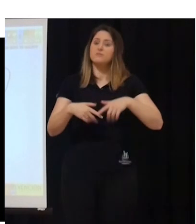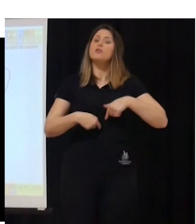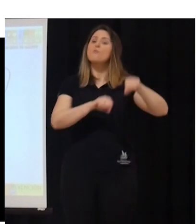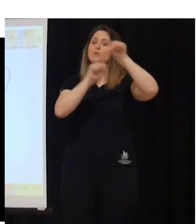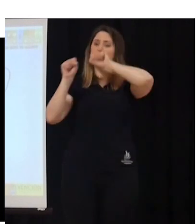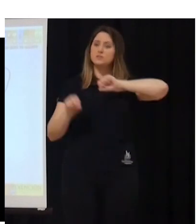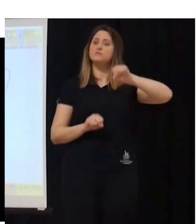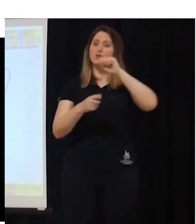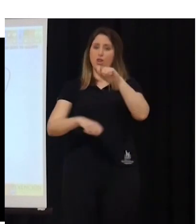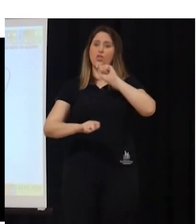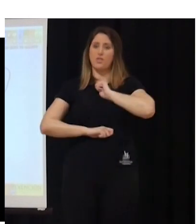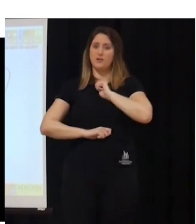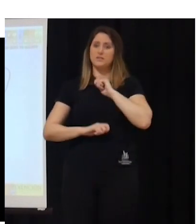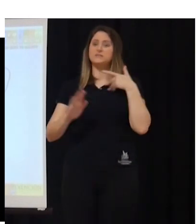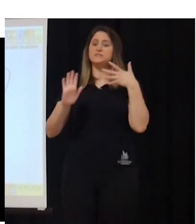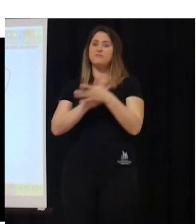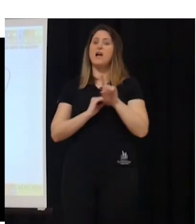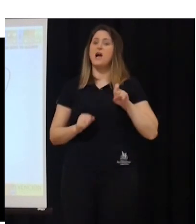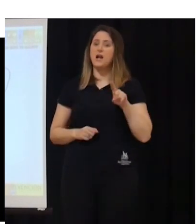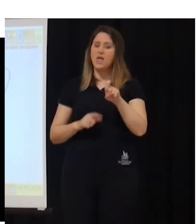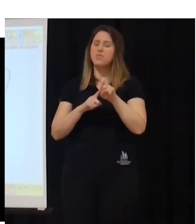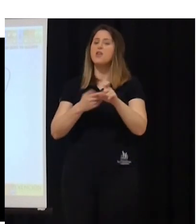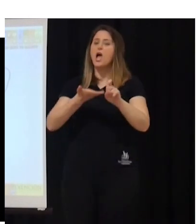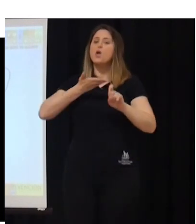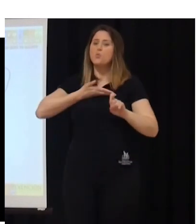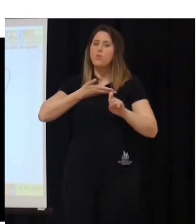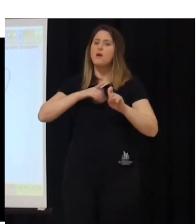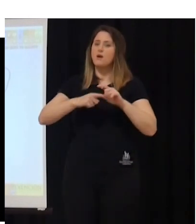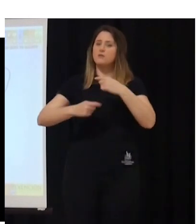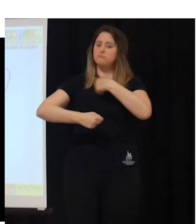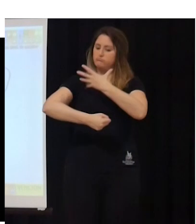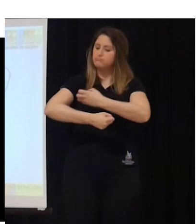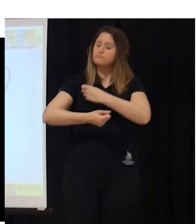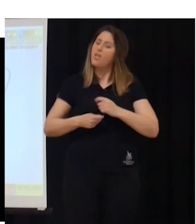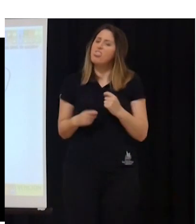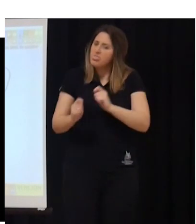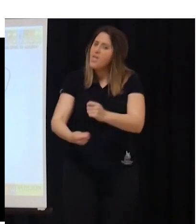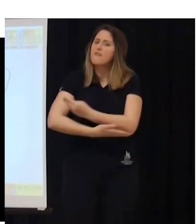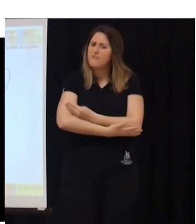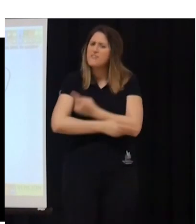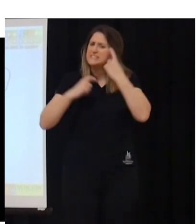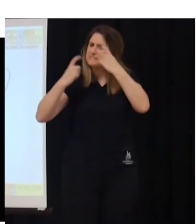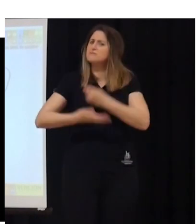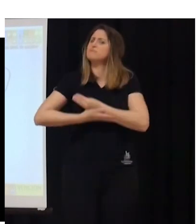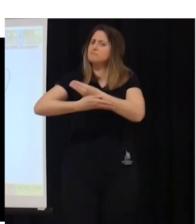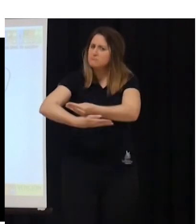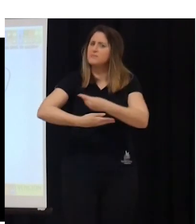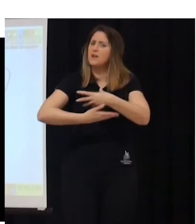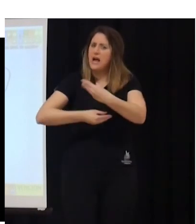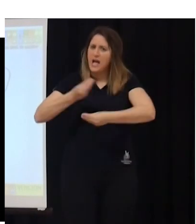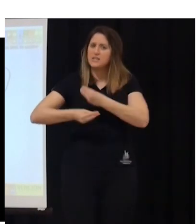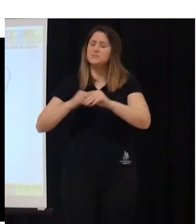protector. Por lo tanto, respecto al cáncer, favorezcamos el desarrollo de la lactancia materna. En segundo